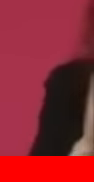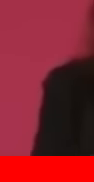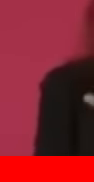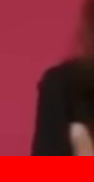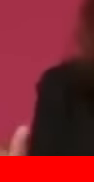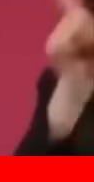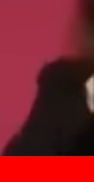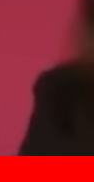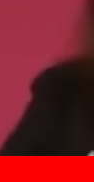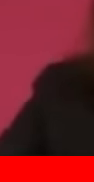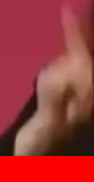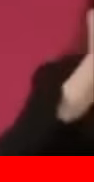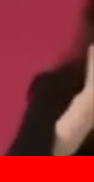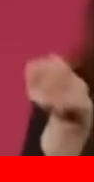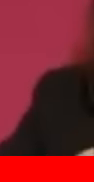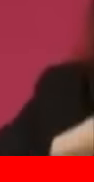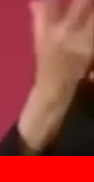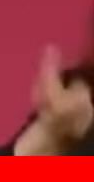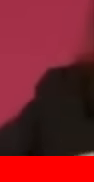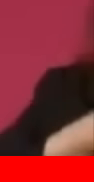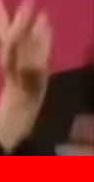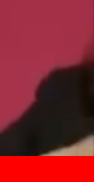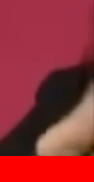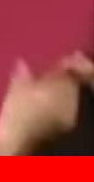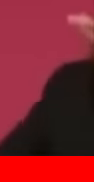Y usted, quédese callado.